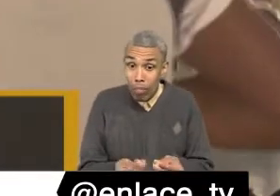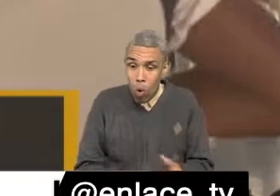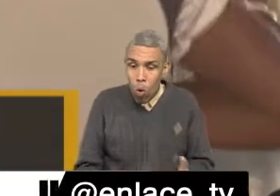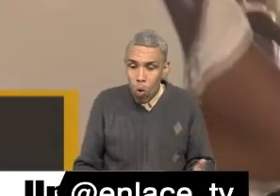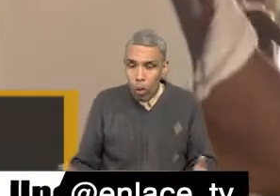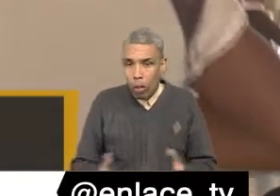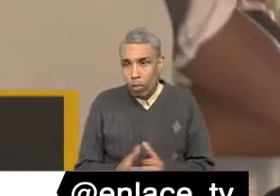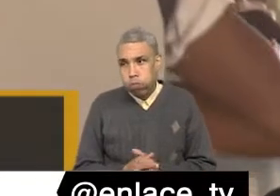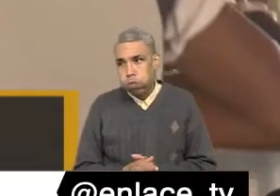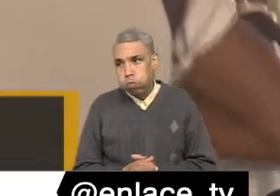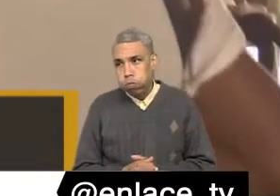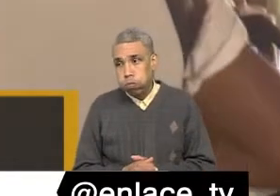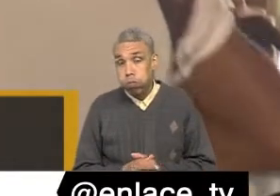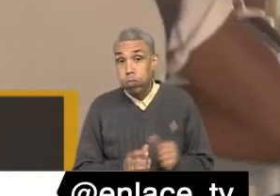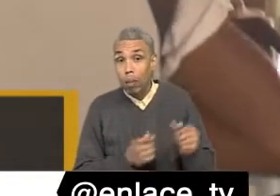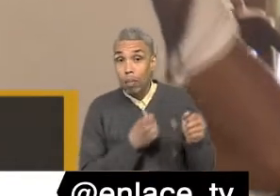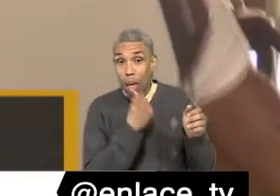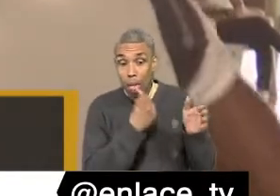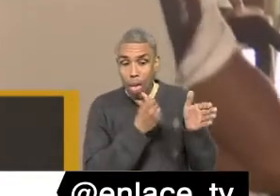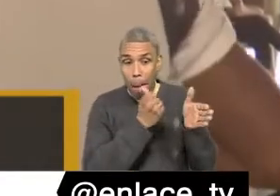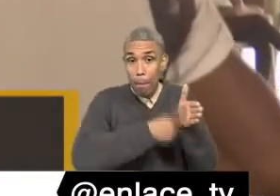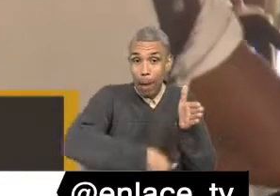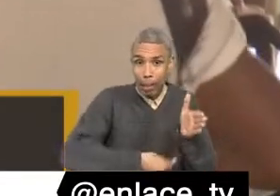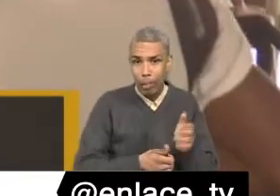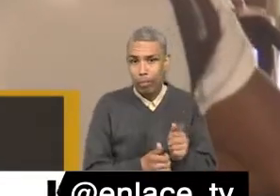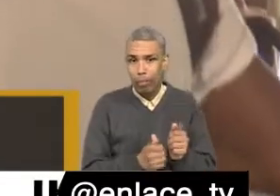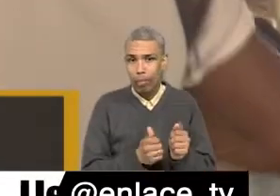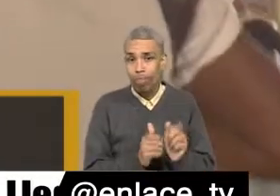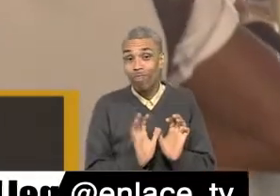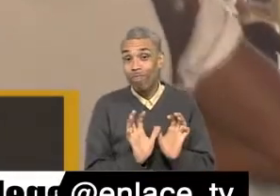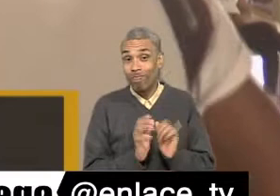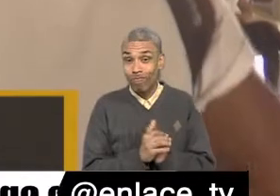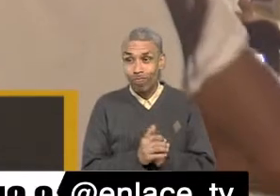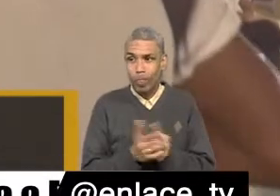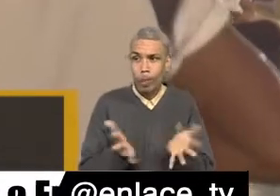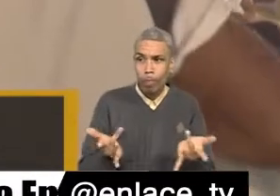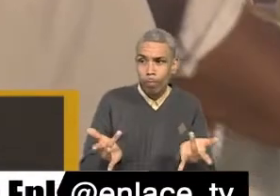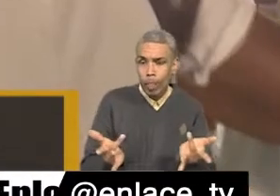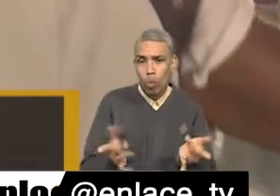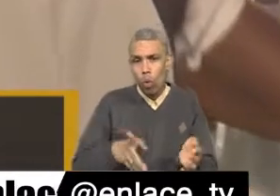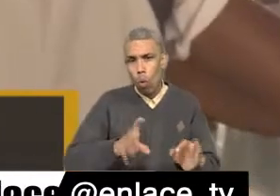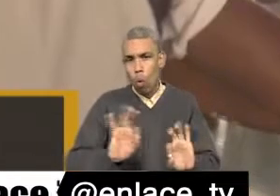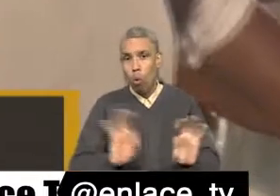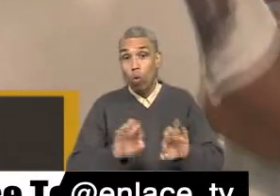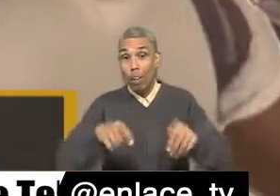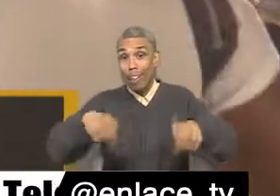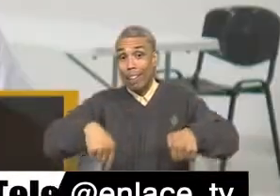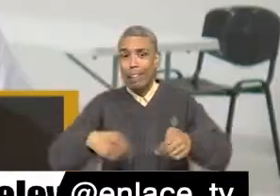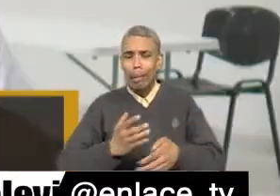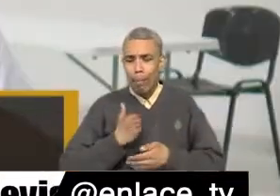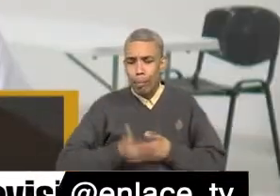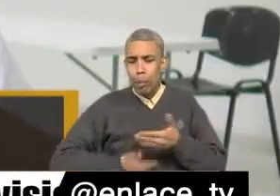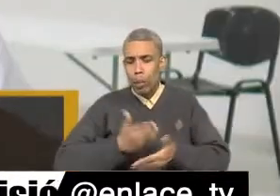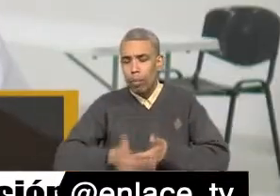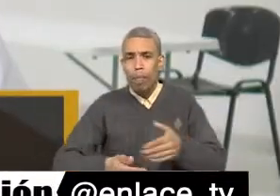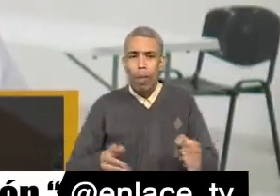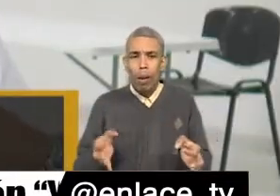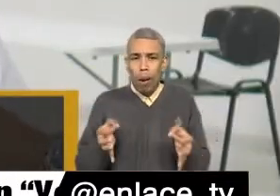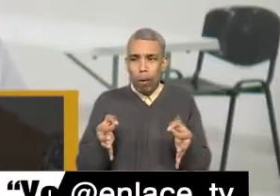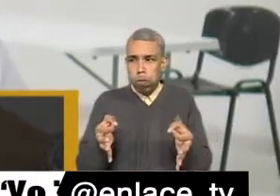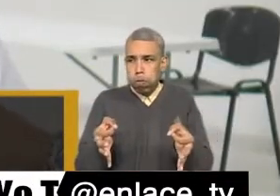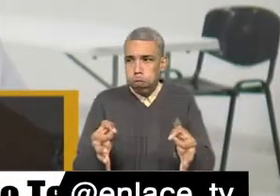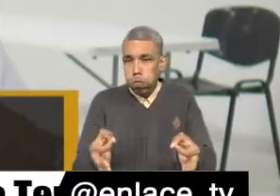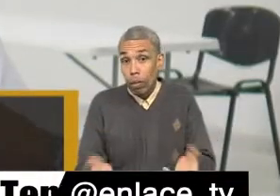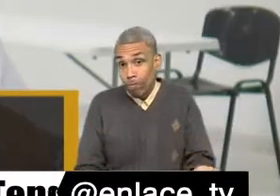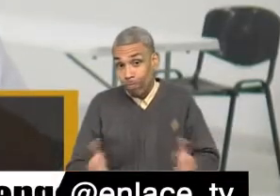dependen de una estampilla, dependen de la dinámica que se vive en el municipio, y por ende, a la medida de esta dinámica y a la medida